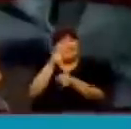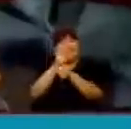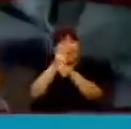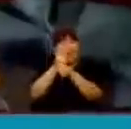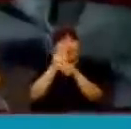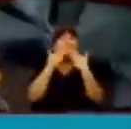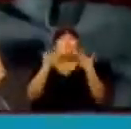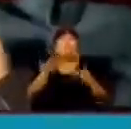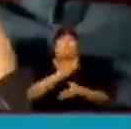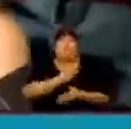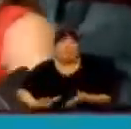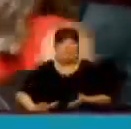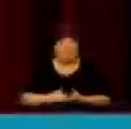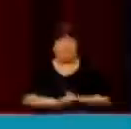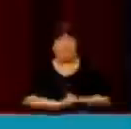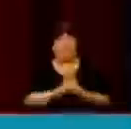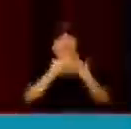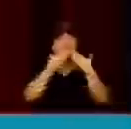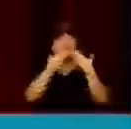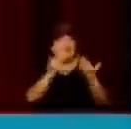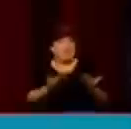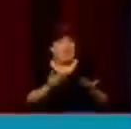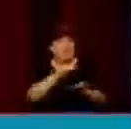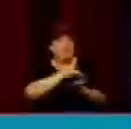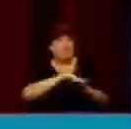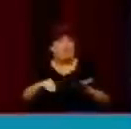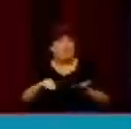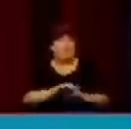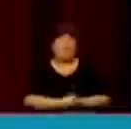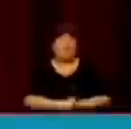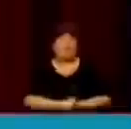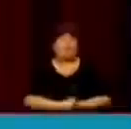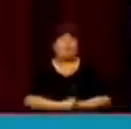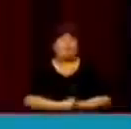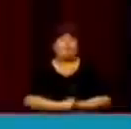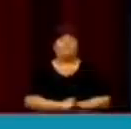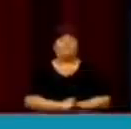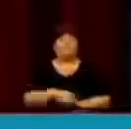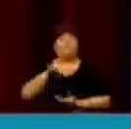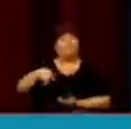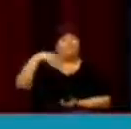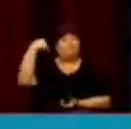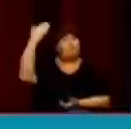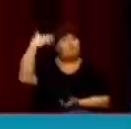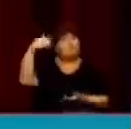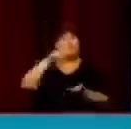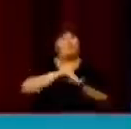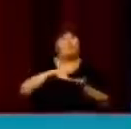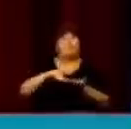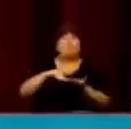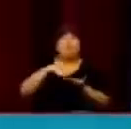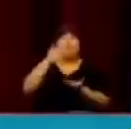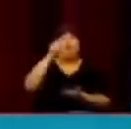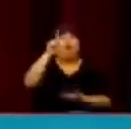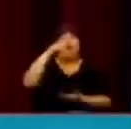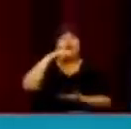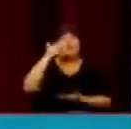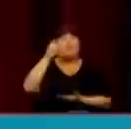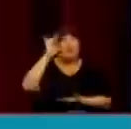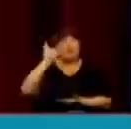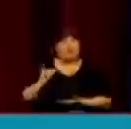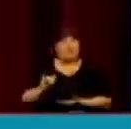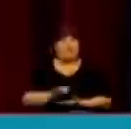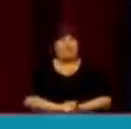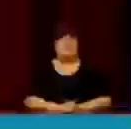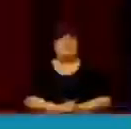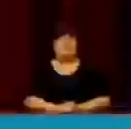Macri? No, el otro día lo vi, me lo crucé no sé a dónde. Macri, a veces le hablo, a veces... Pero estás